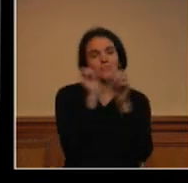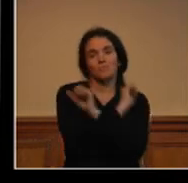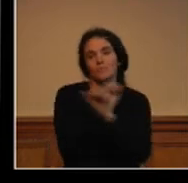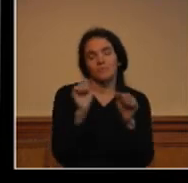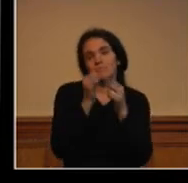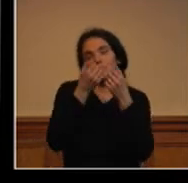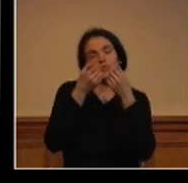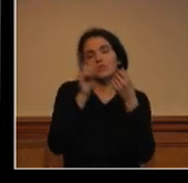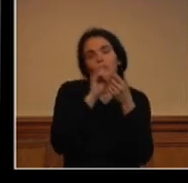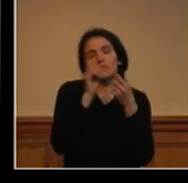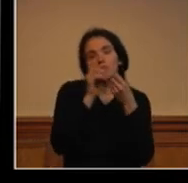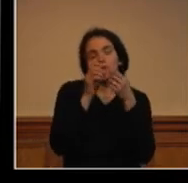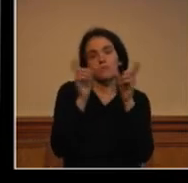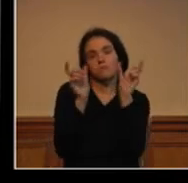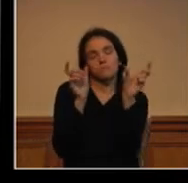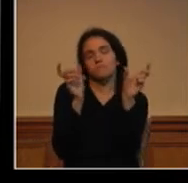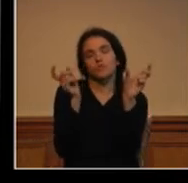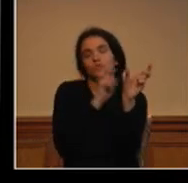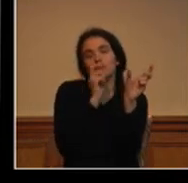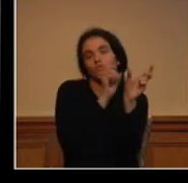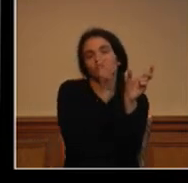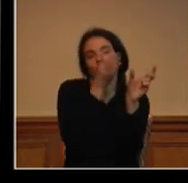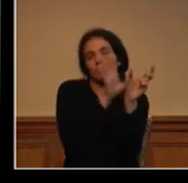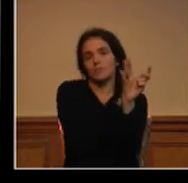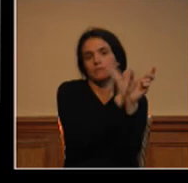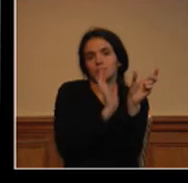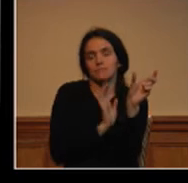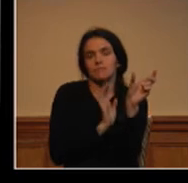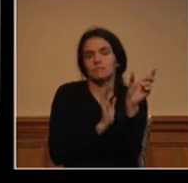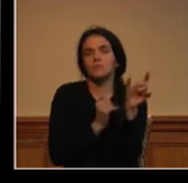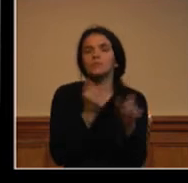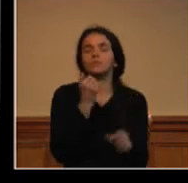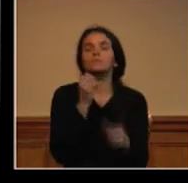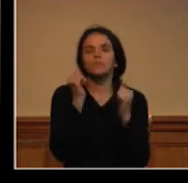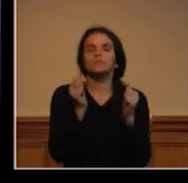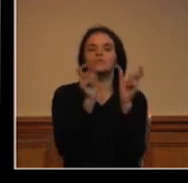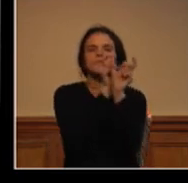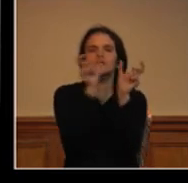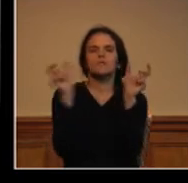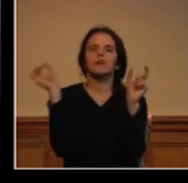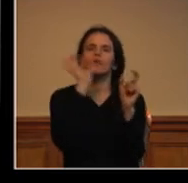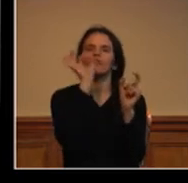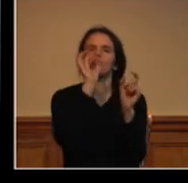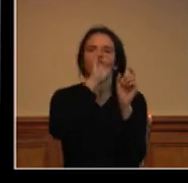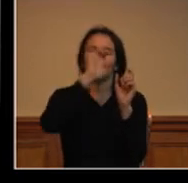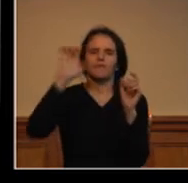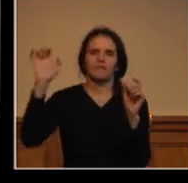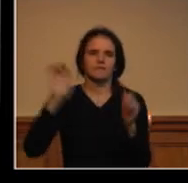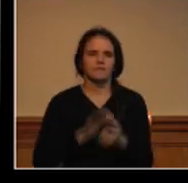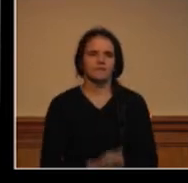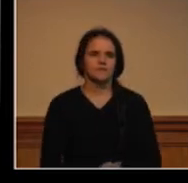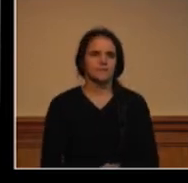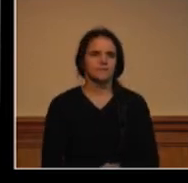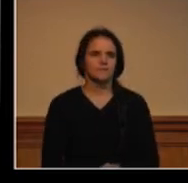no existe, entonces me la mantiene en rojo. Podemos hacer lo mismo con sílabas o con letras.